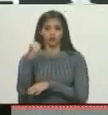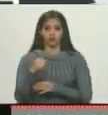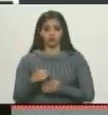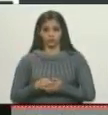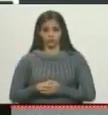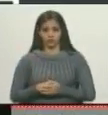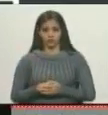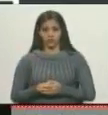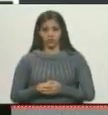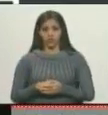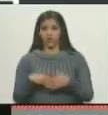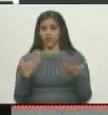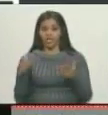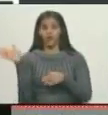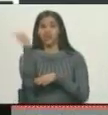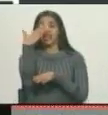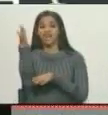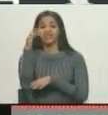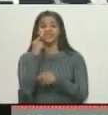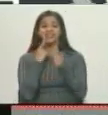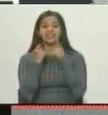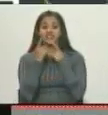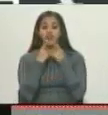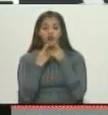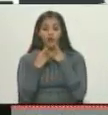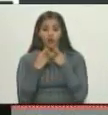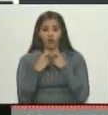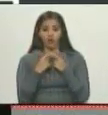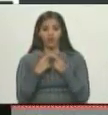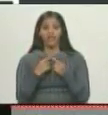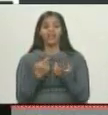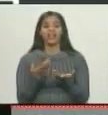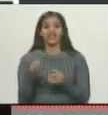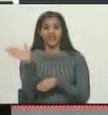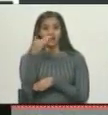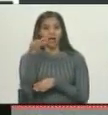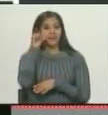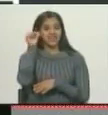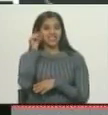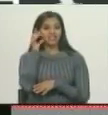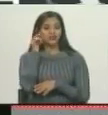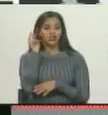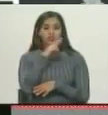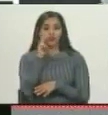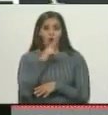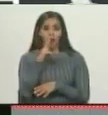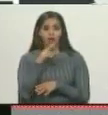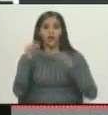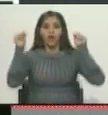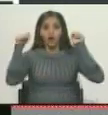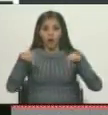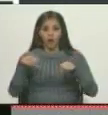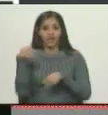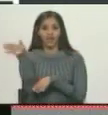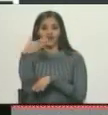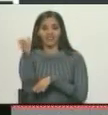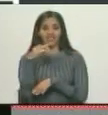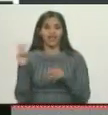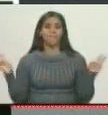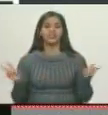¿Con qué? Con la bandera tricolor. Esta bandera amarilla celirroja fue la bandera victoriosa de